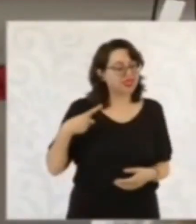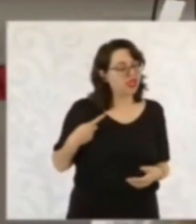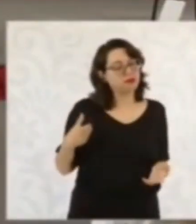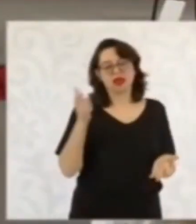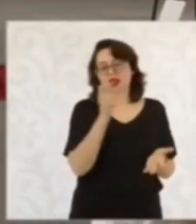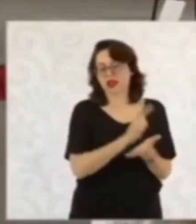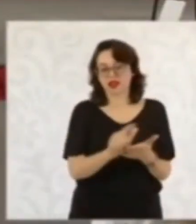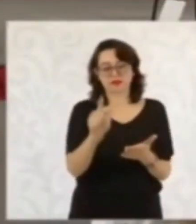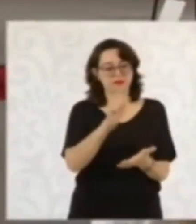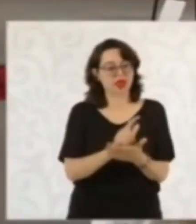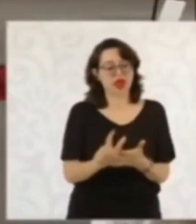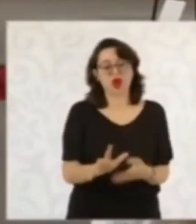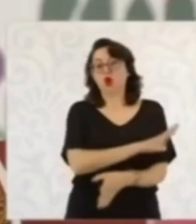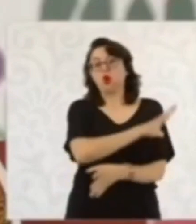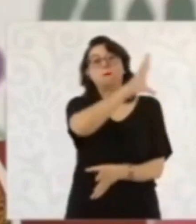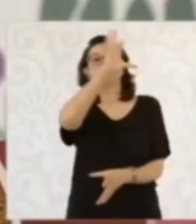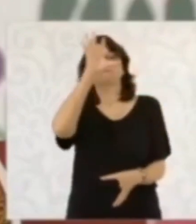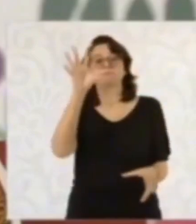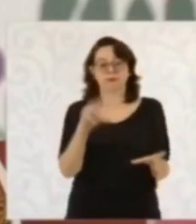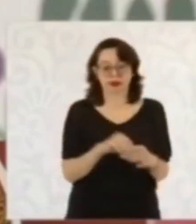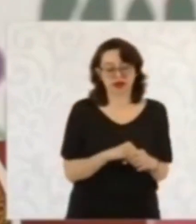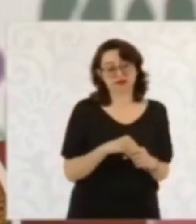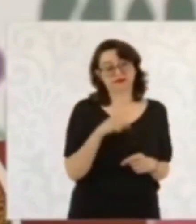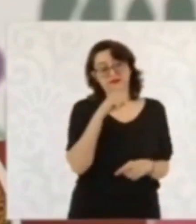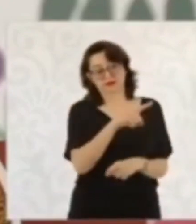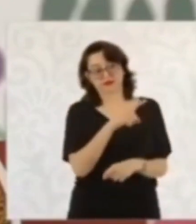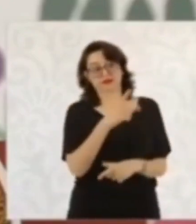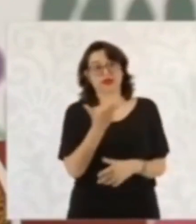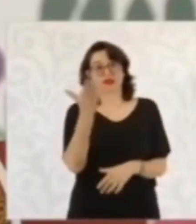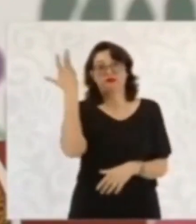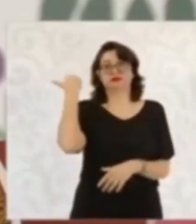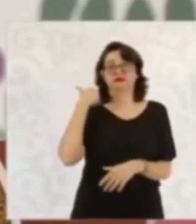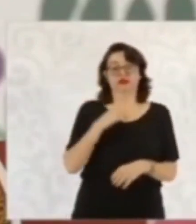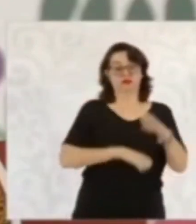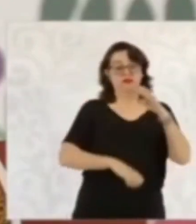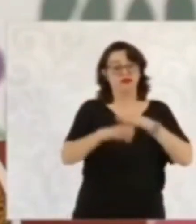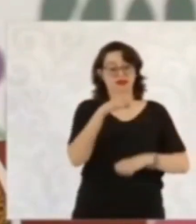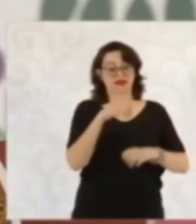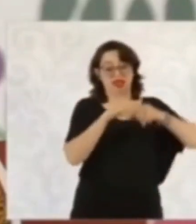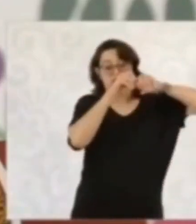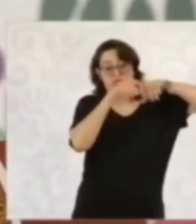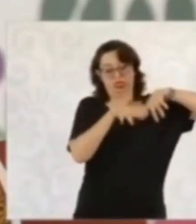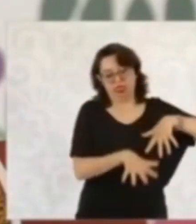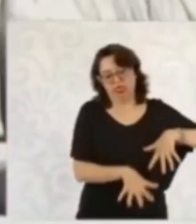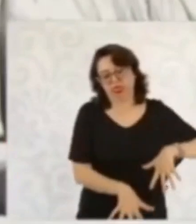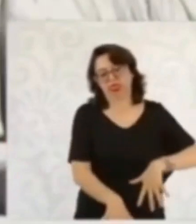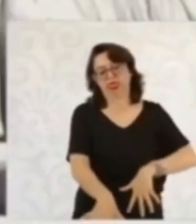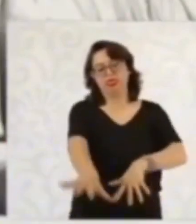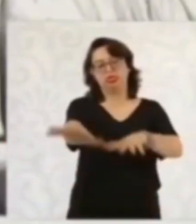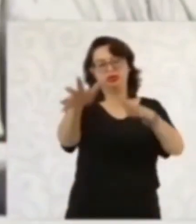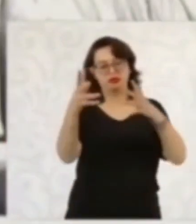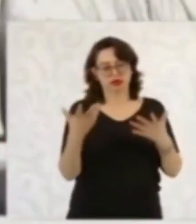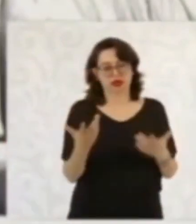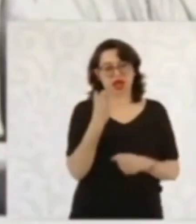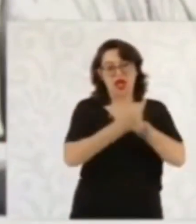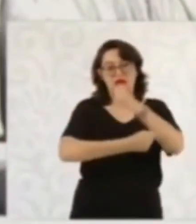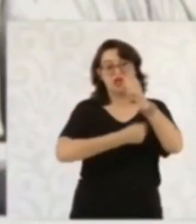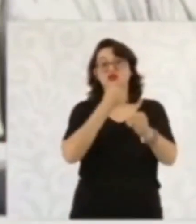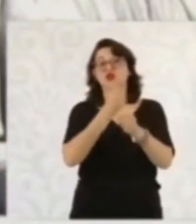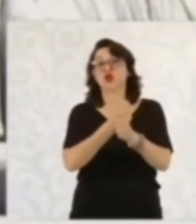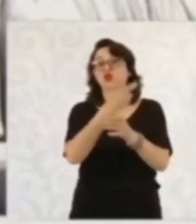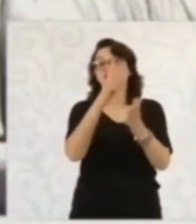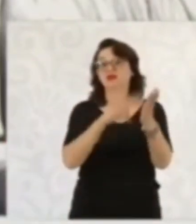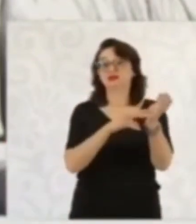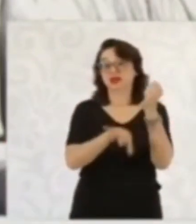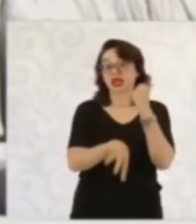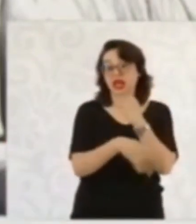residuos, digamos realmente de la empresa, de aquella explosión, de aquel derrame que hubo de cobre en 2014, y poderlo